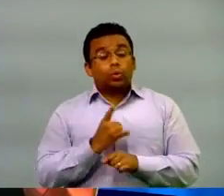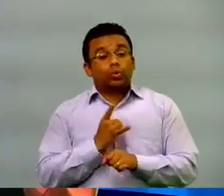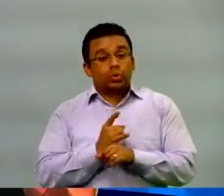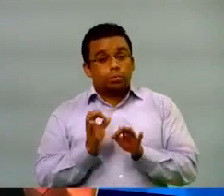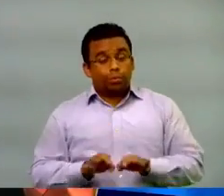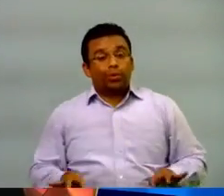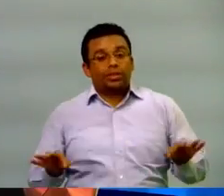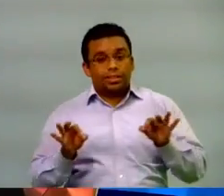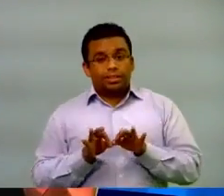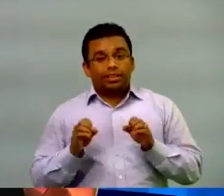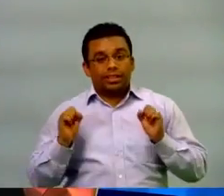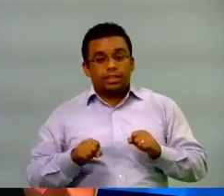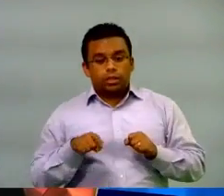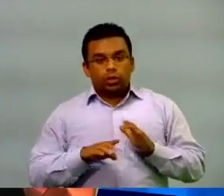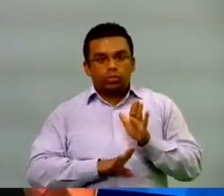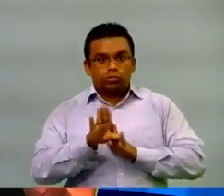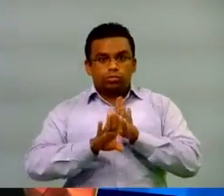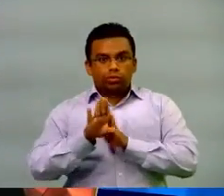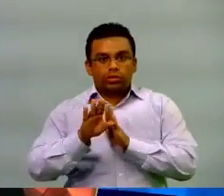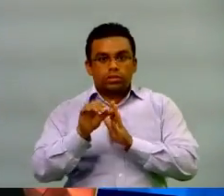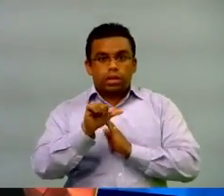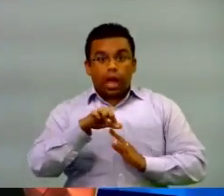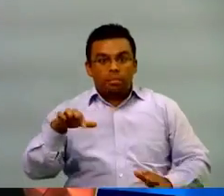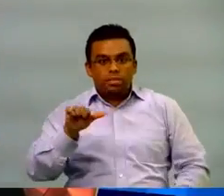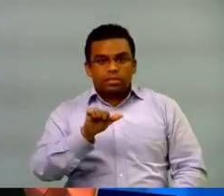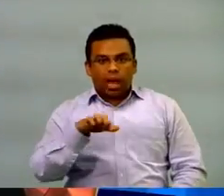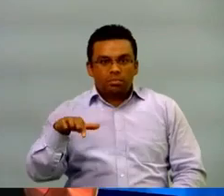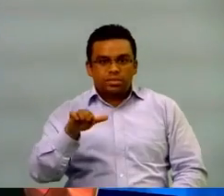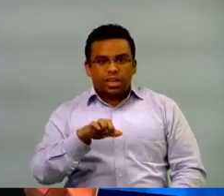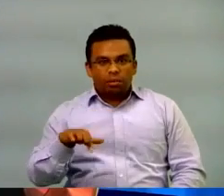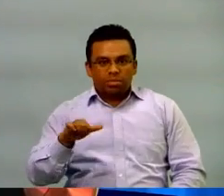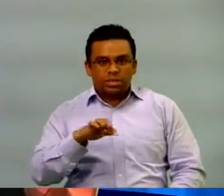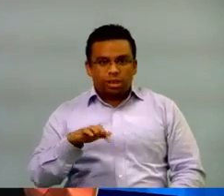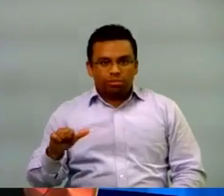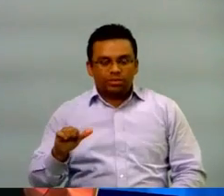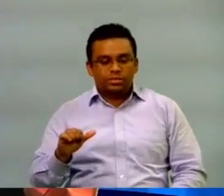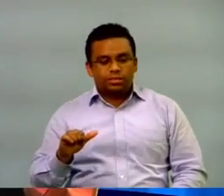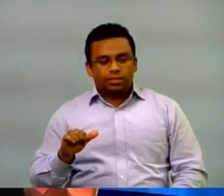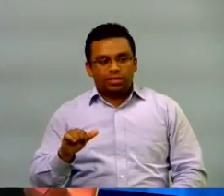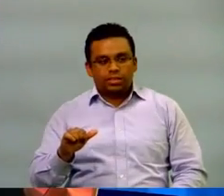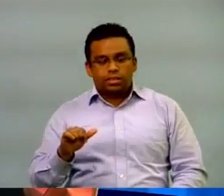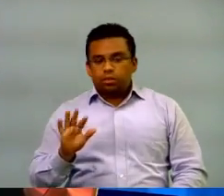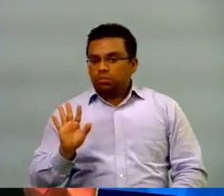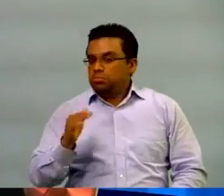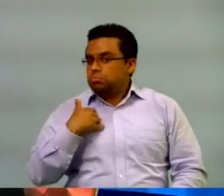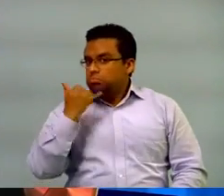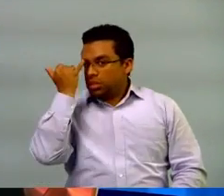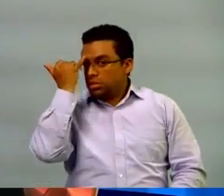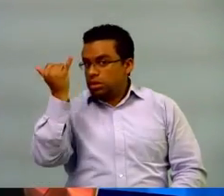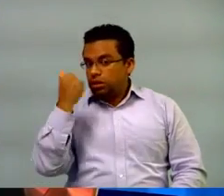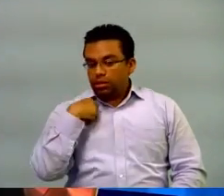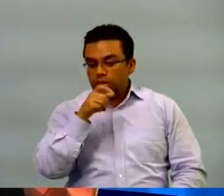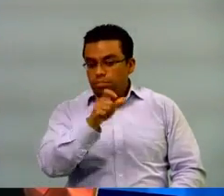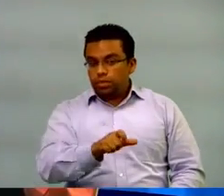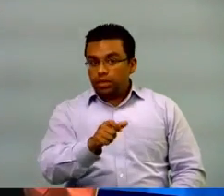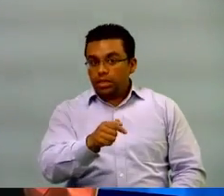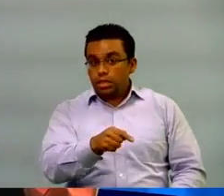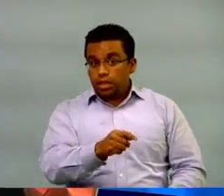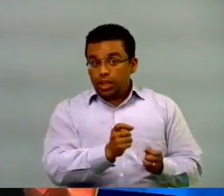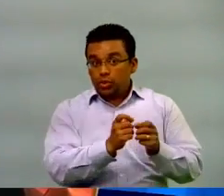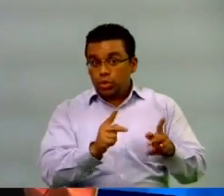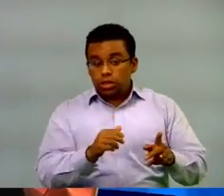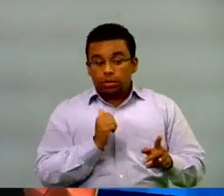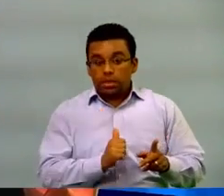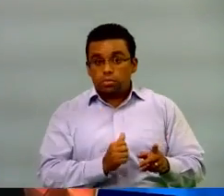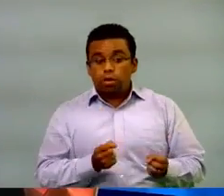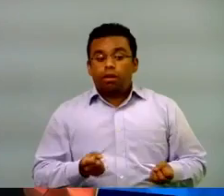para empezar a desarrollar aplicativos. Vamos a hacer algo que el niño realmente en la tableta pueda hacer, pero que sea no